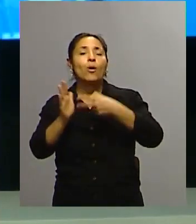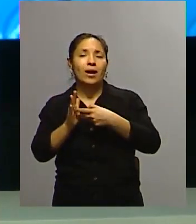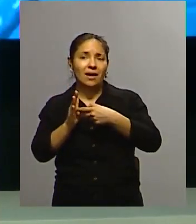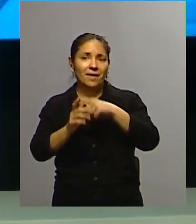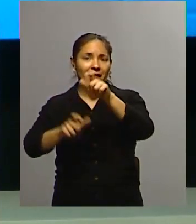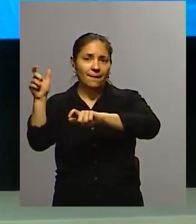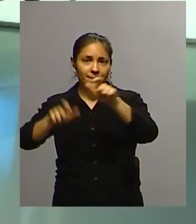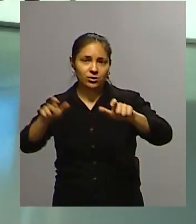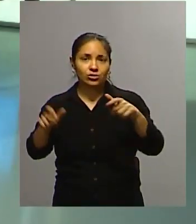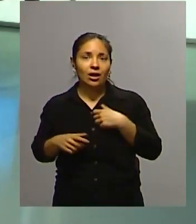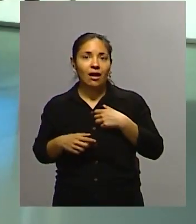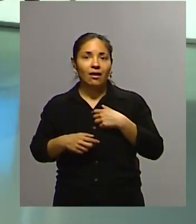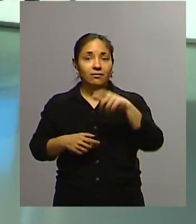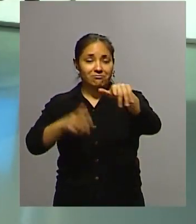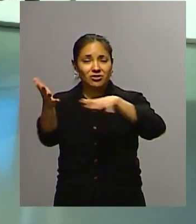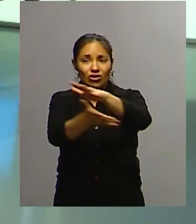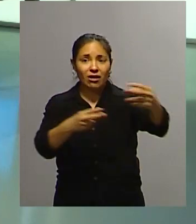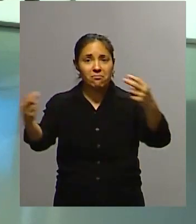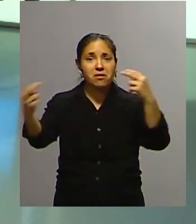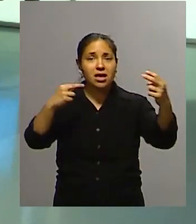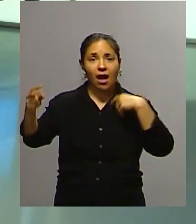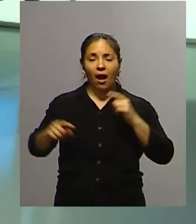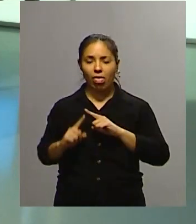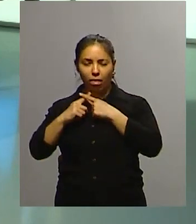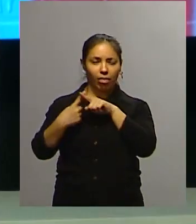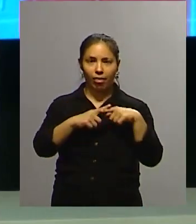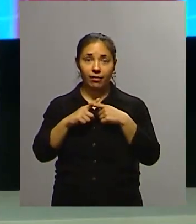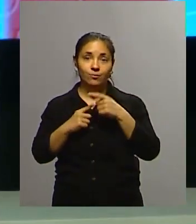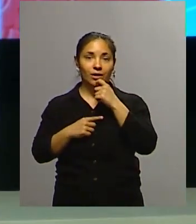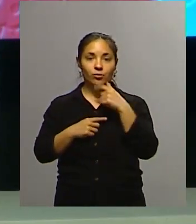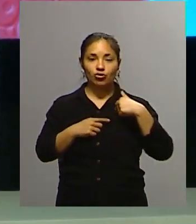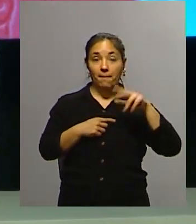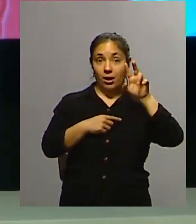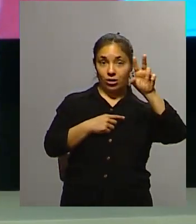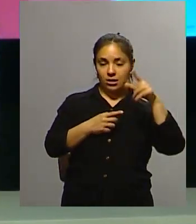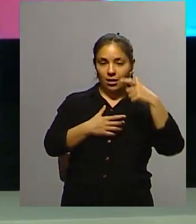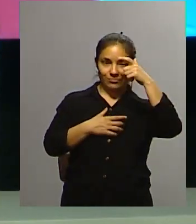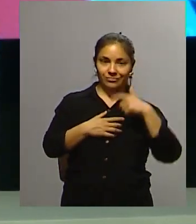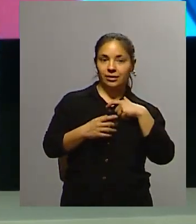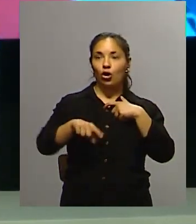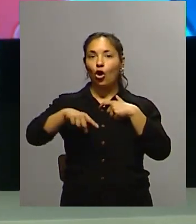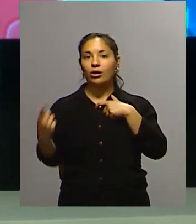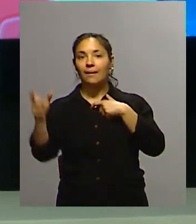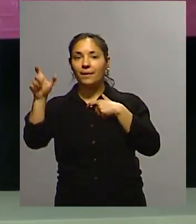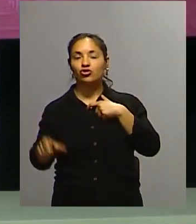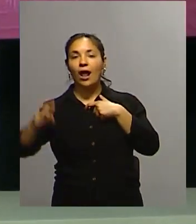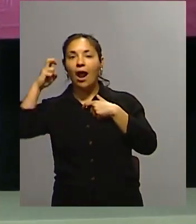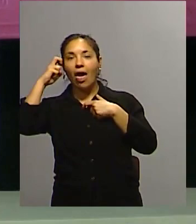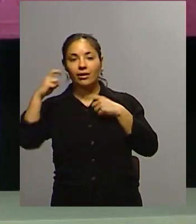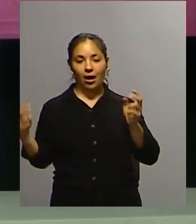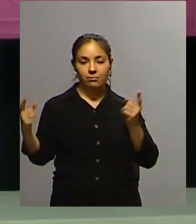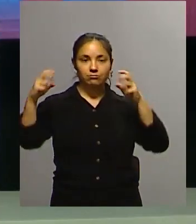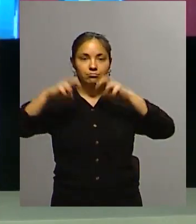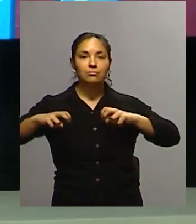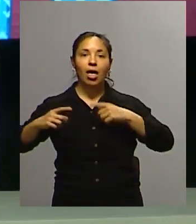peleándonos. Sí. O sea, ¿qué tiene de malo que yo, que soy peronista, me siente con alguien que es radical a discutir